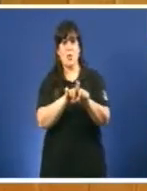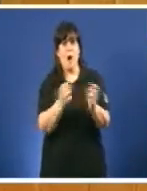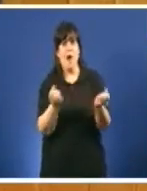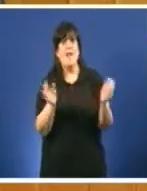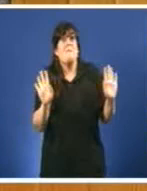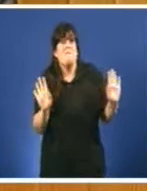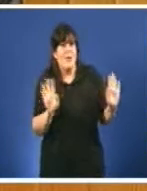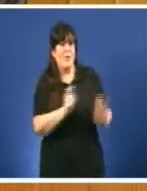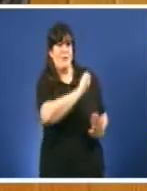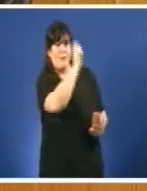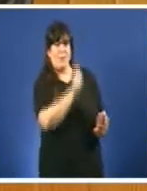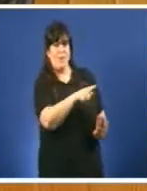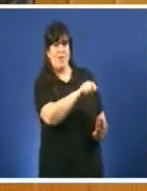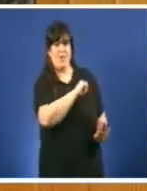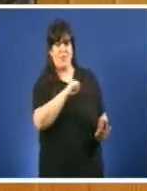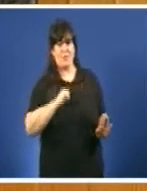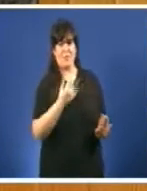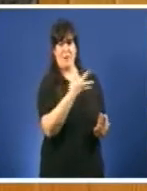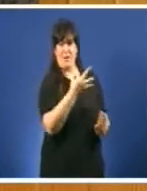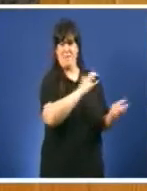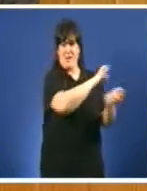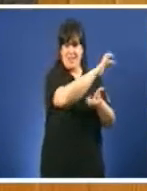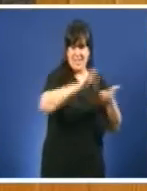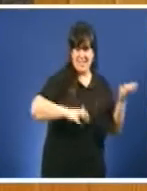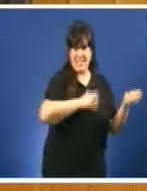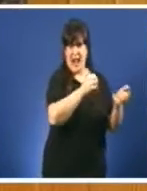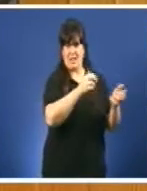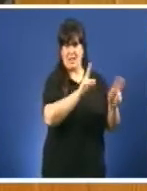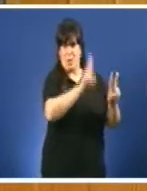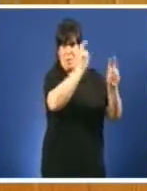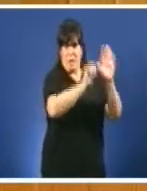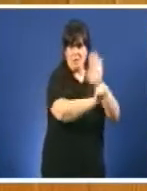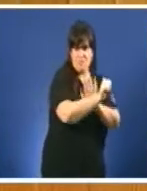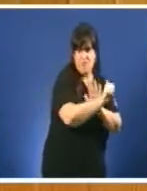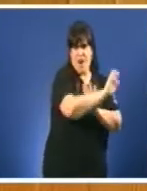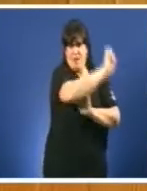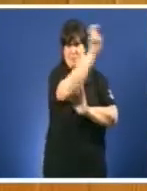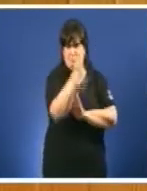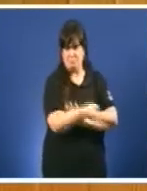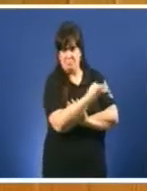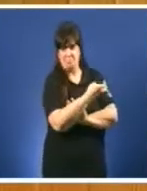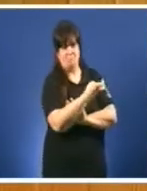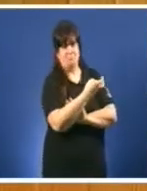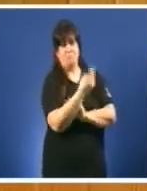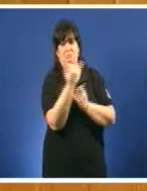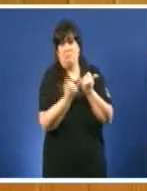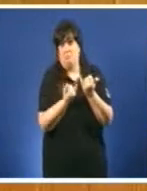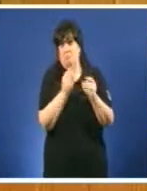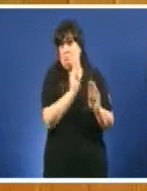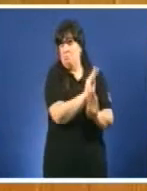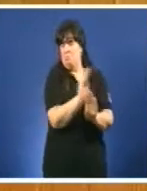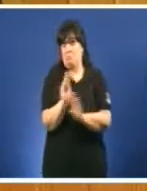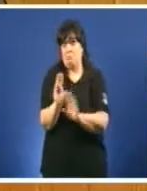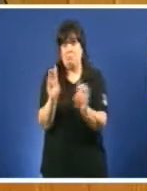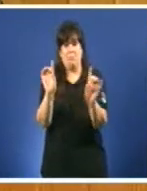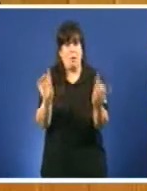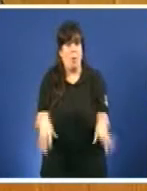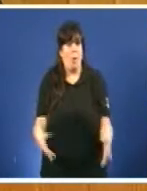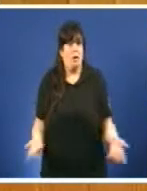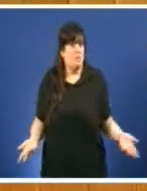esa fundación. E en normalización lingüística, o recorte é do 4,8%, pero é que